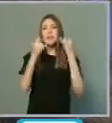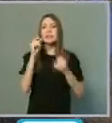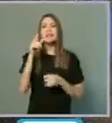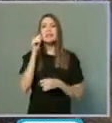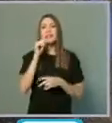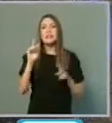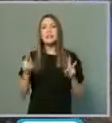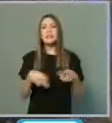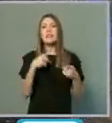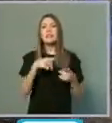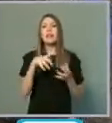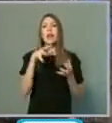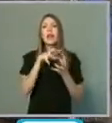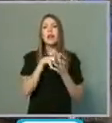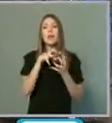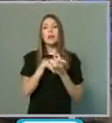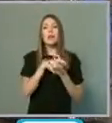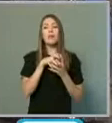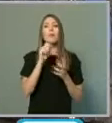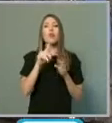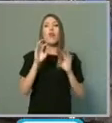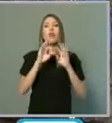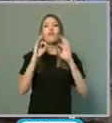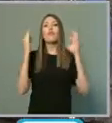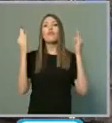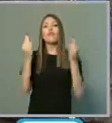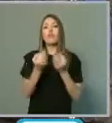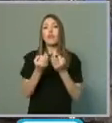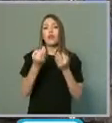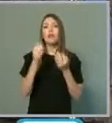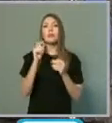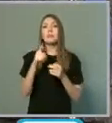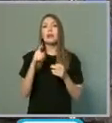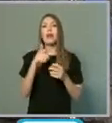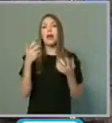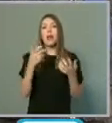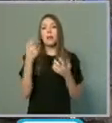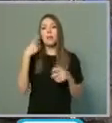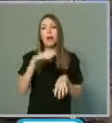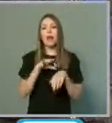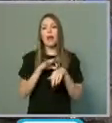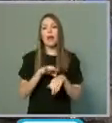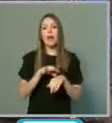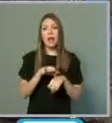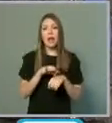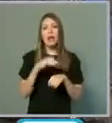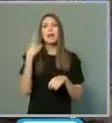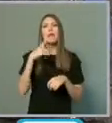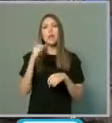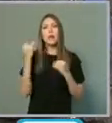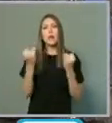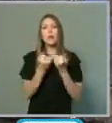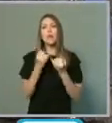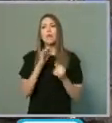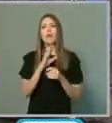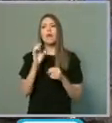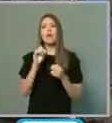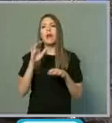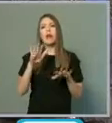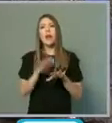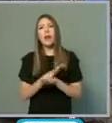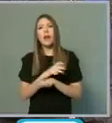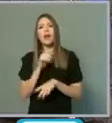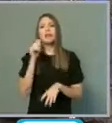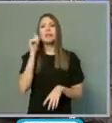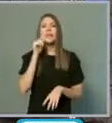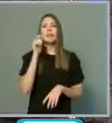venden. La hamburguesa se refiere a la forma exactamente que le damos a la carne, pero a veces pues hay que cambiarle tantito, Cintia. A veces nos